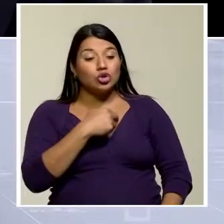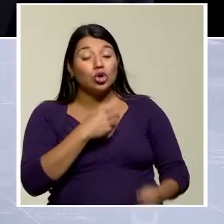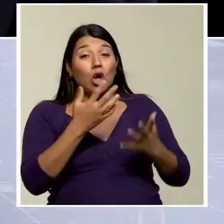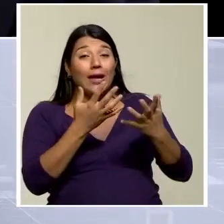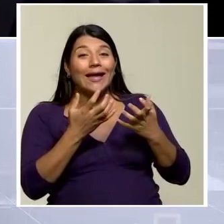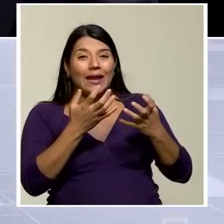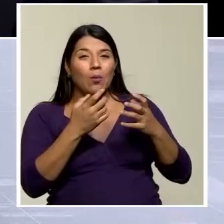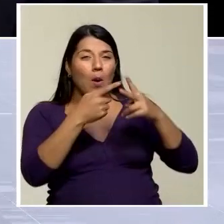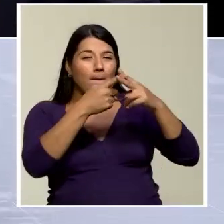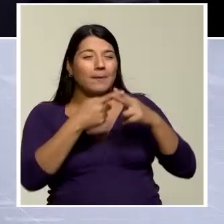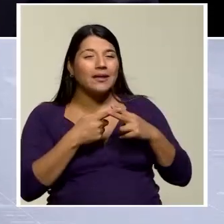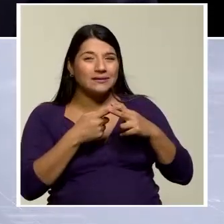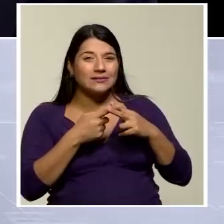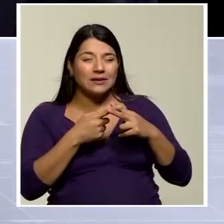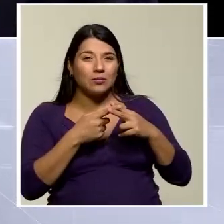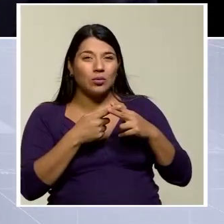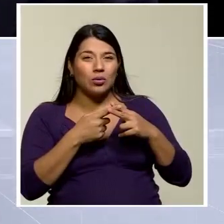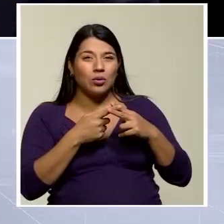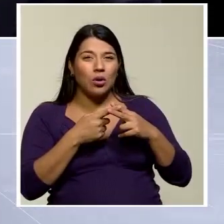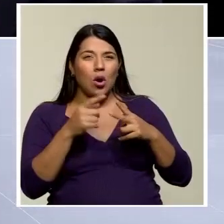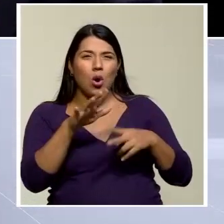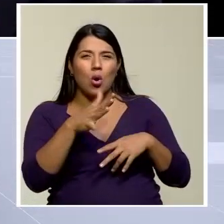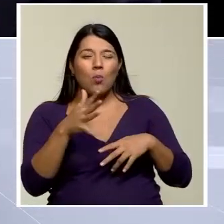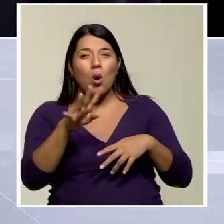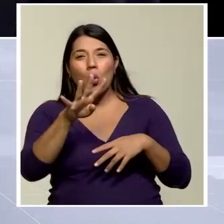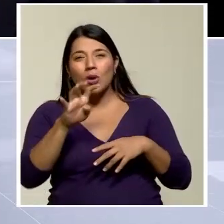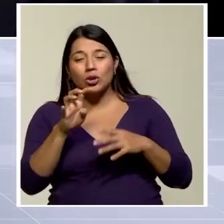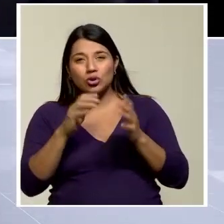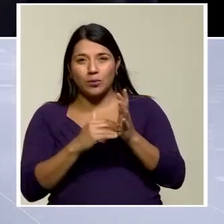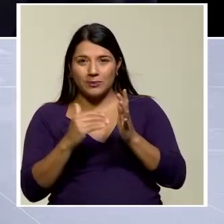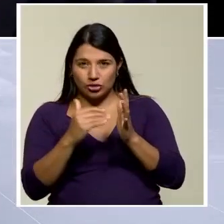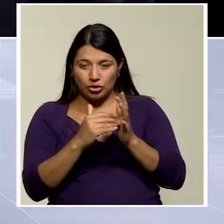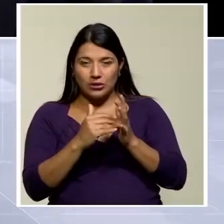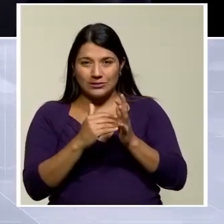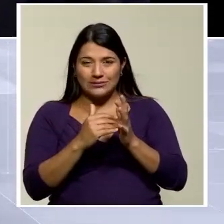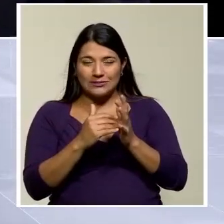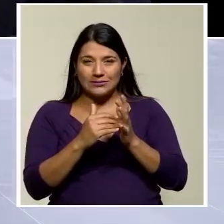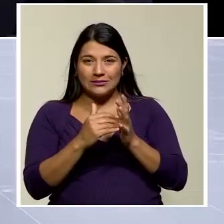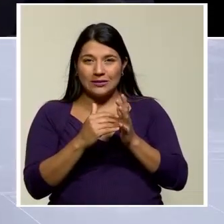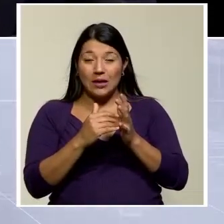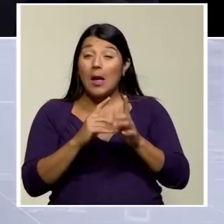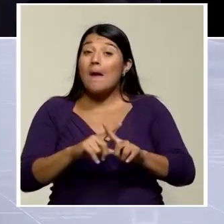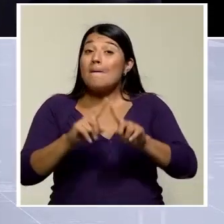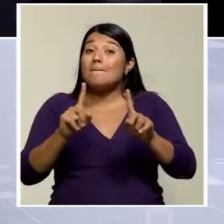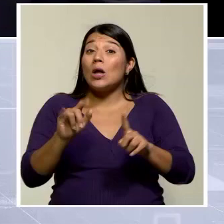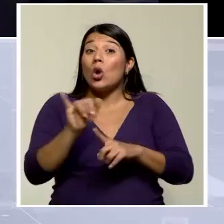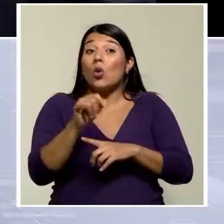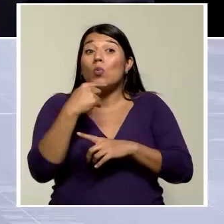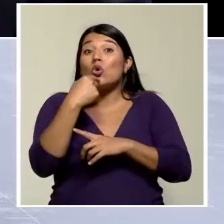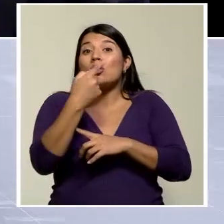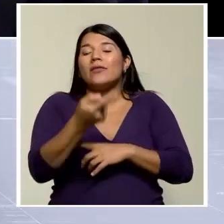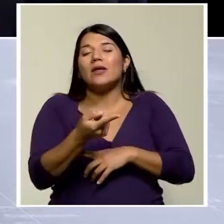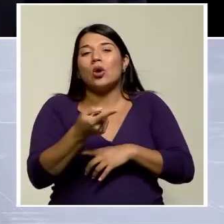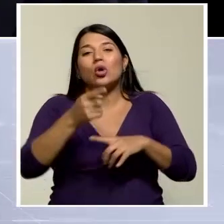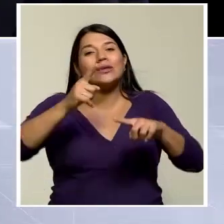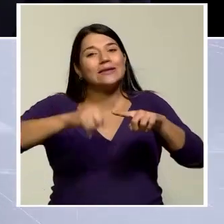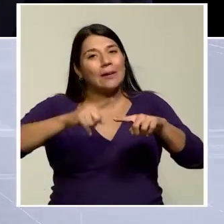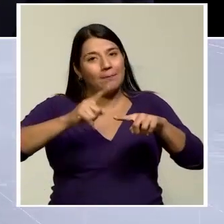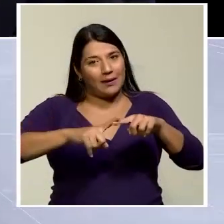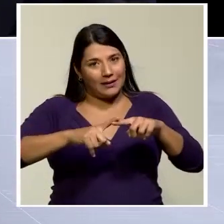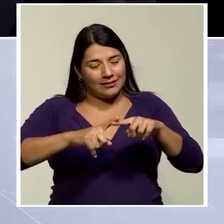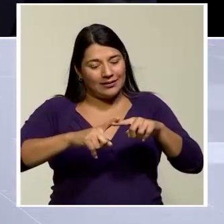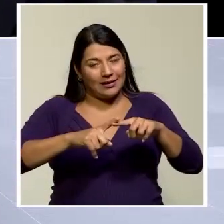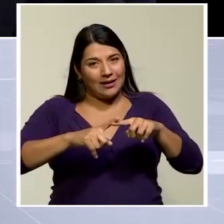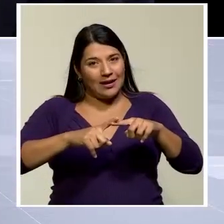buscando un préstamo de alrededor de 400 millones, pero como le digo, eso va a depender de las posibilidades